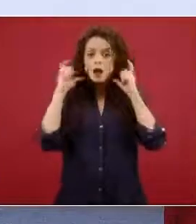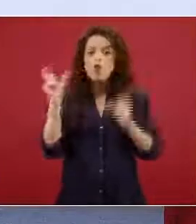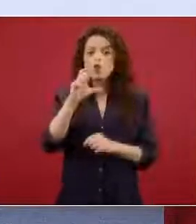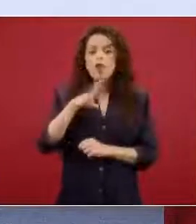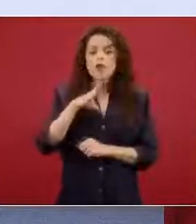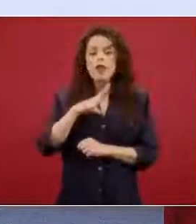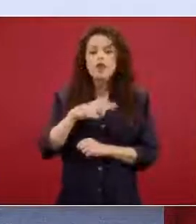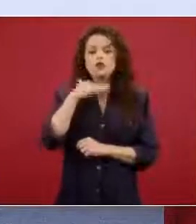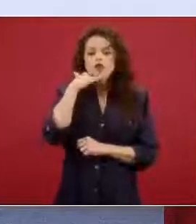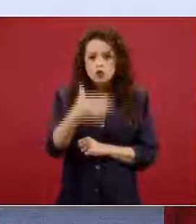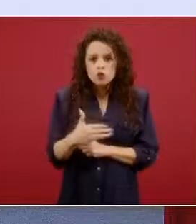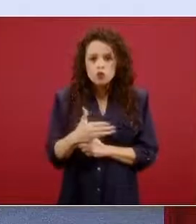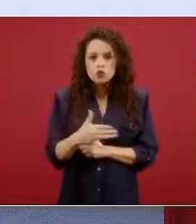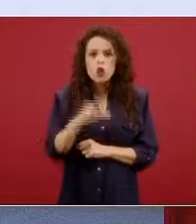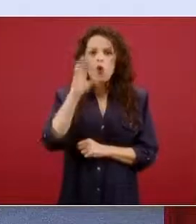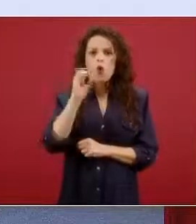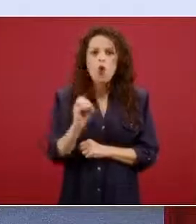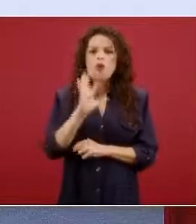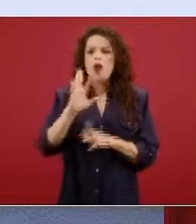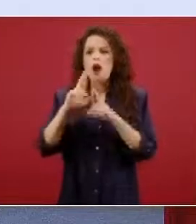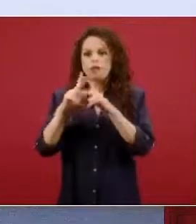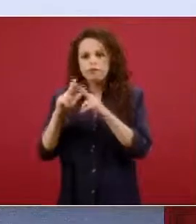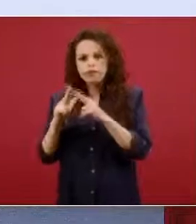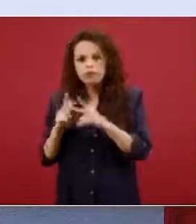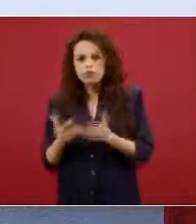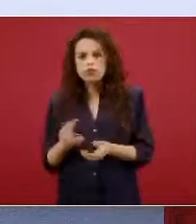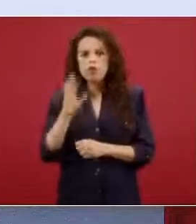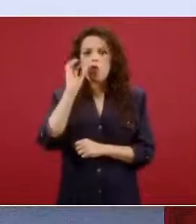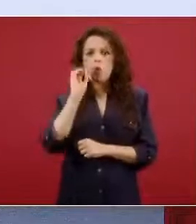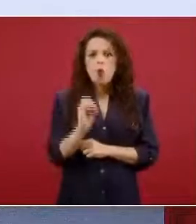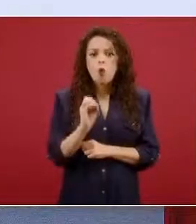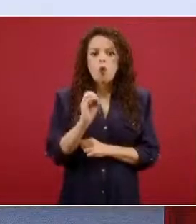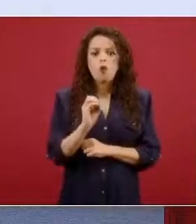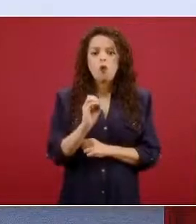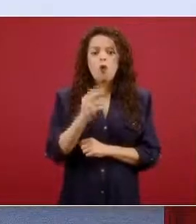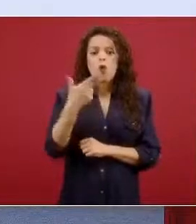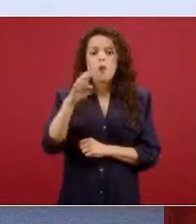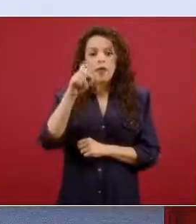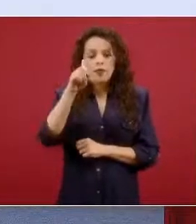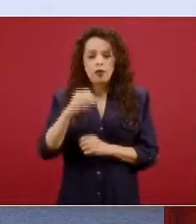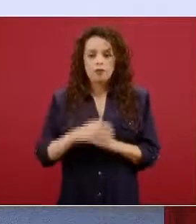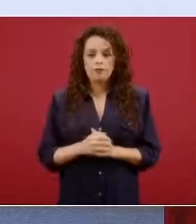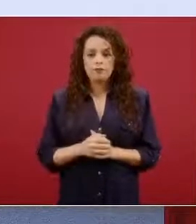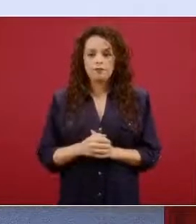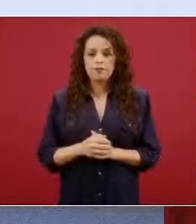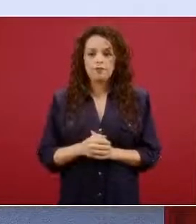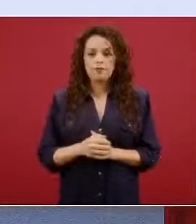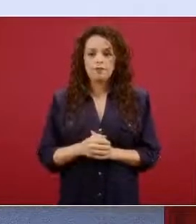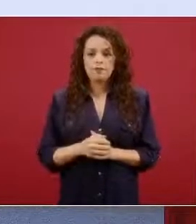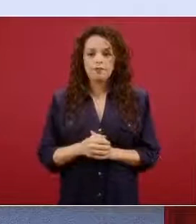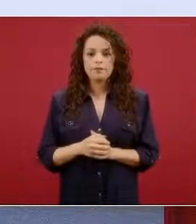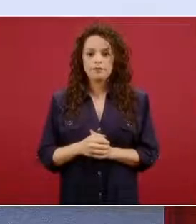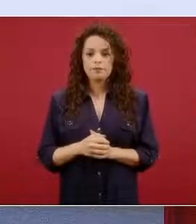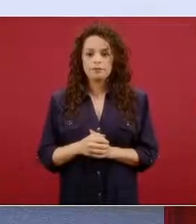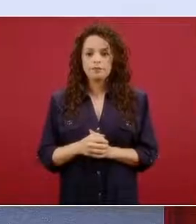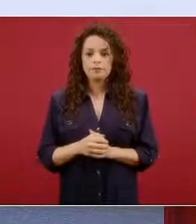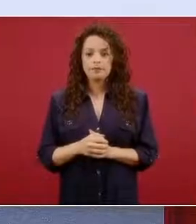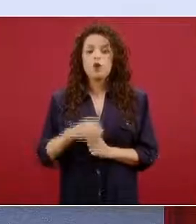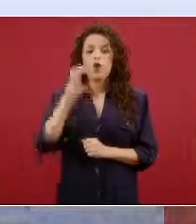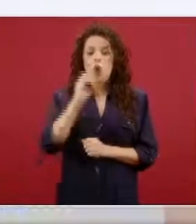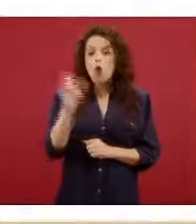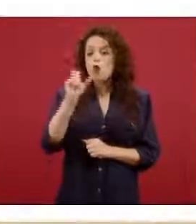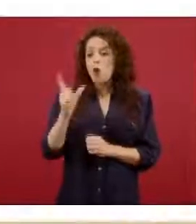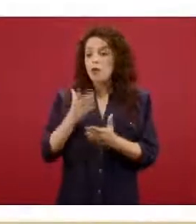deteriorado, sucio, dañado o al abandonar el área COVID, húmedo, desgastado, roto o después de visitar a una persona